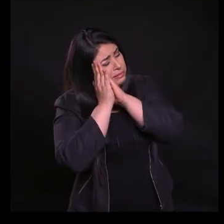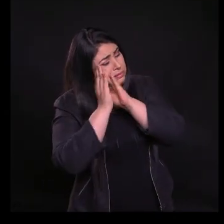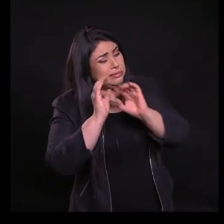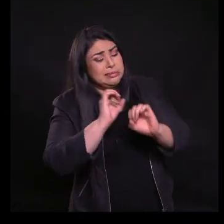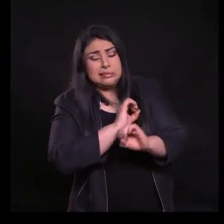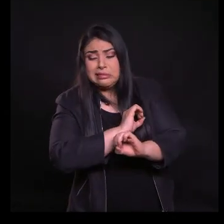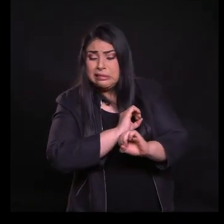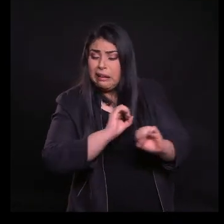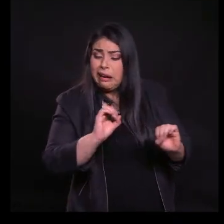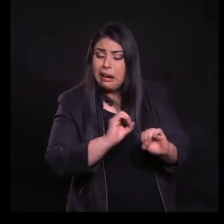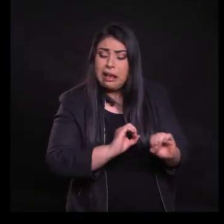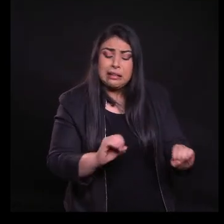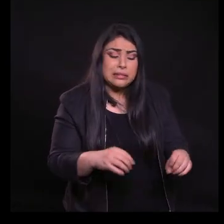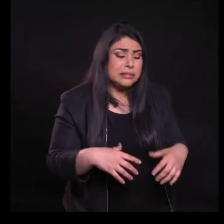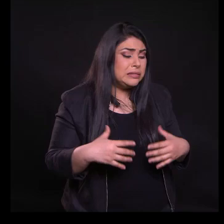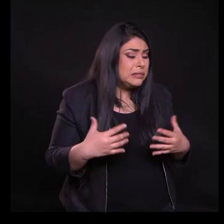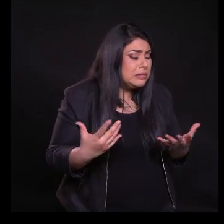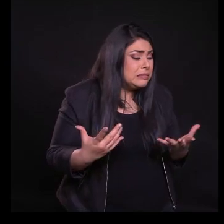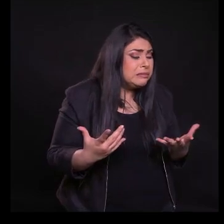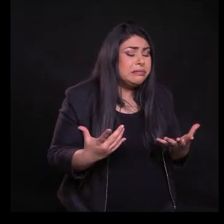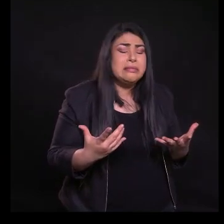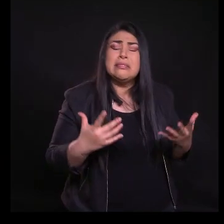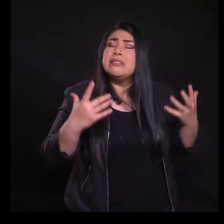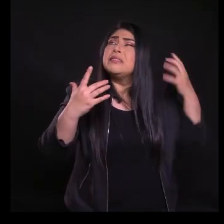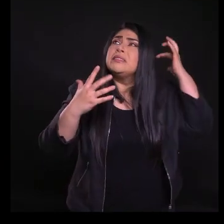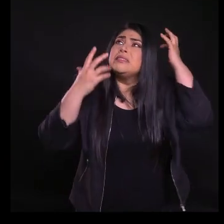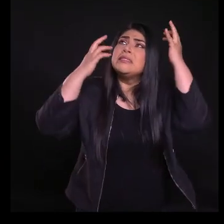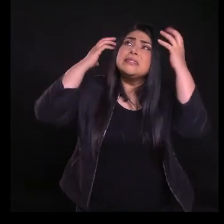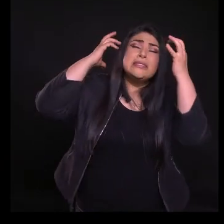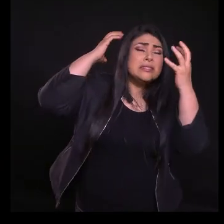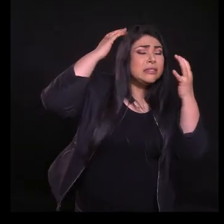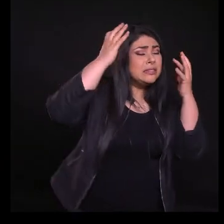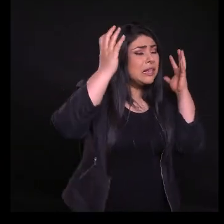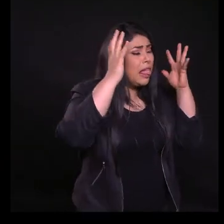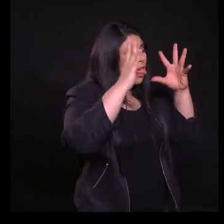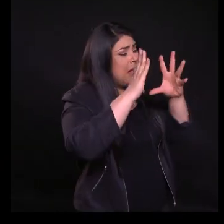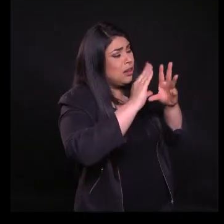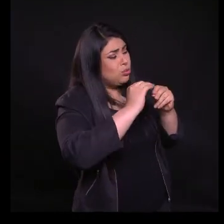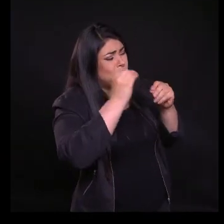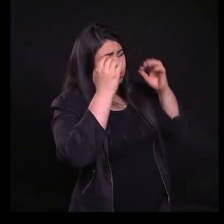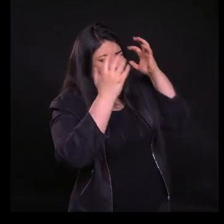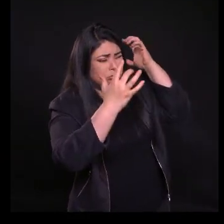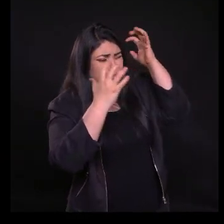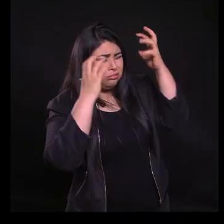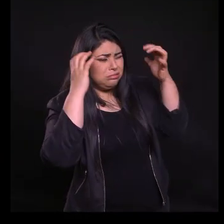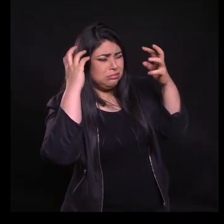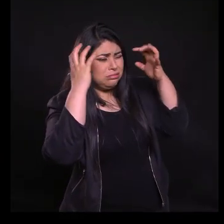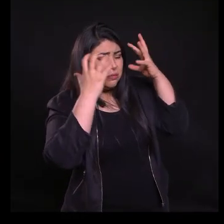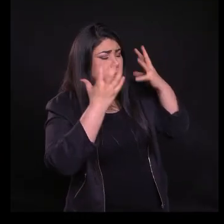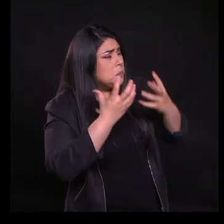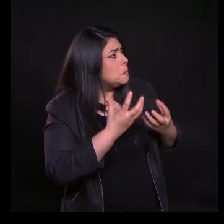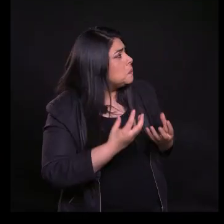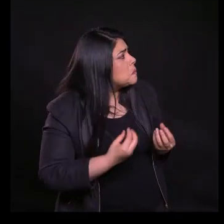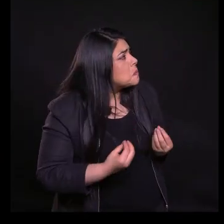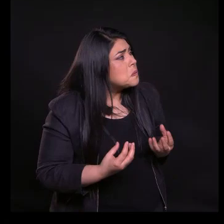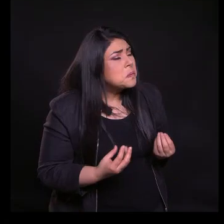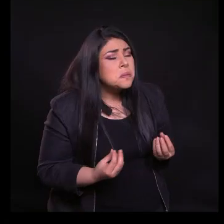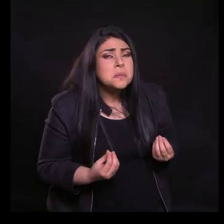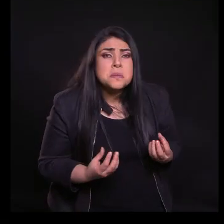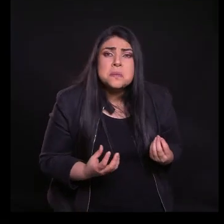ese sueño en paz porque te atormenta cada noche un miedo